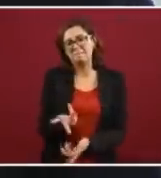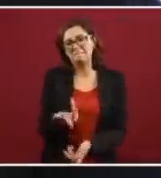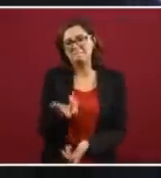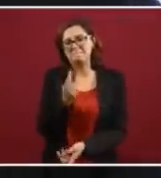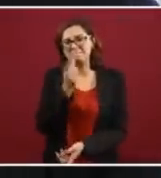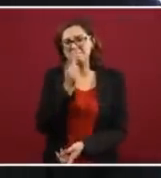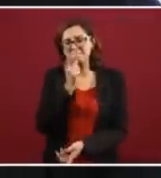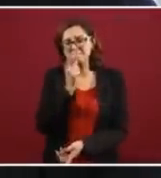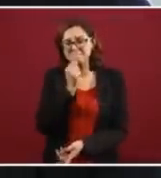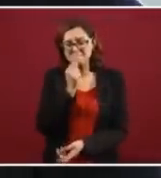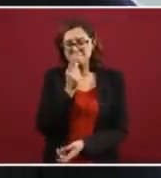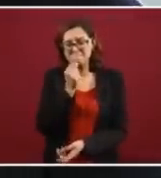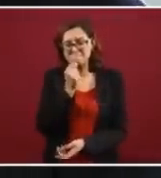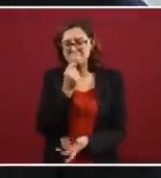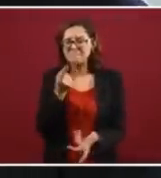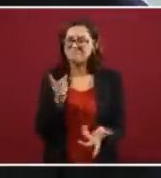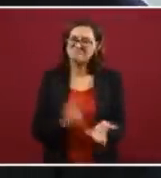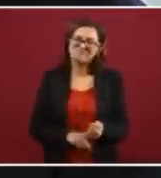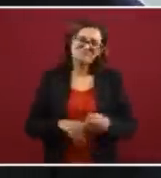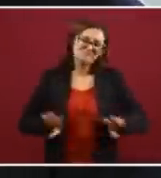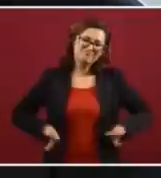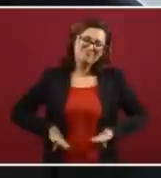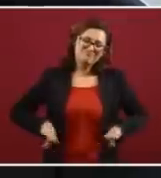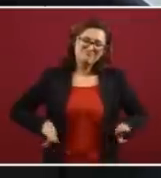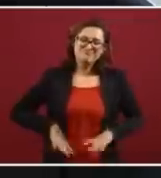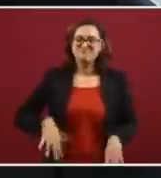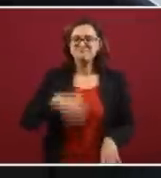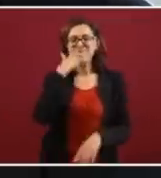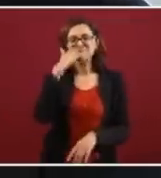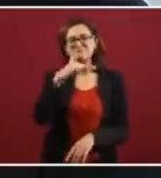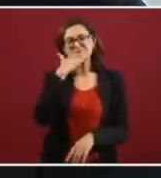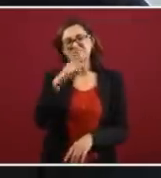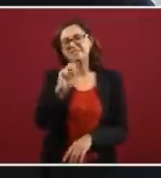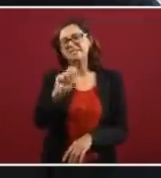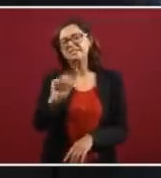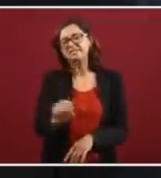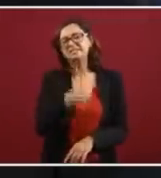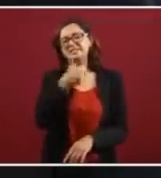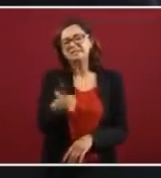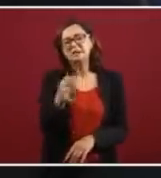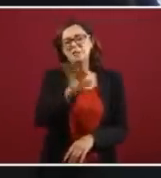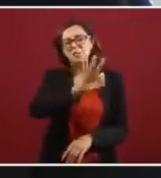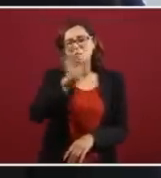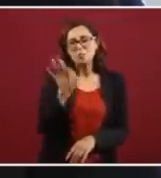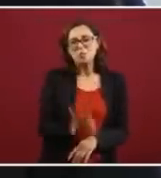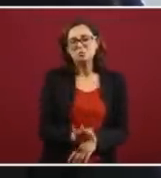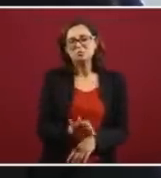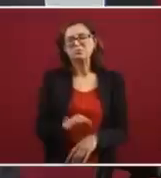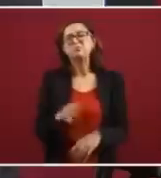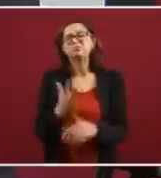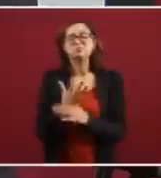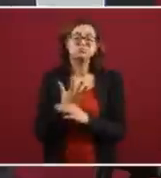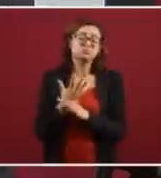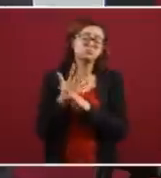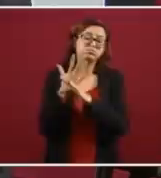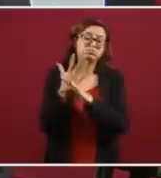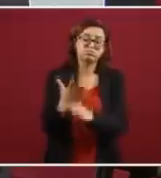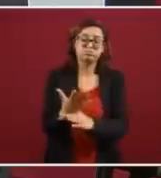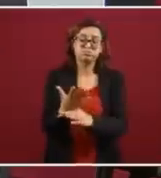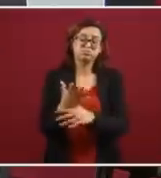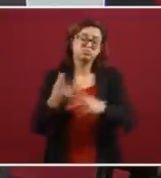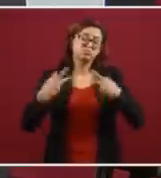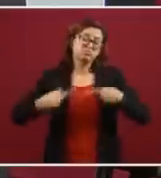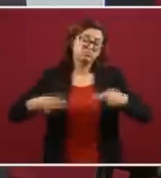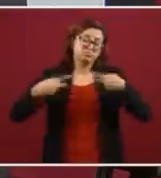en materia de corrupción, caracterizados con el 66%, estimó los